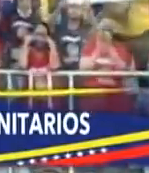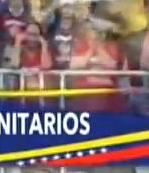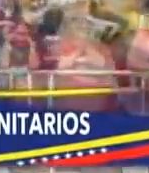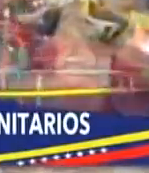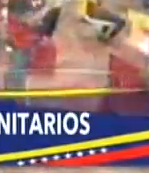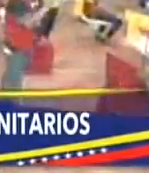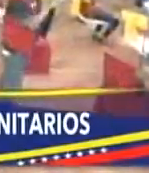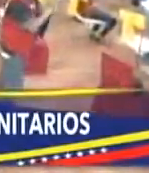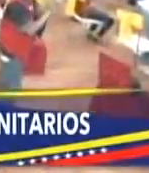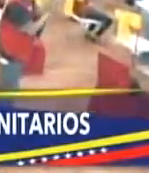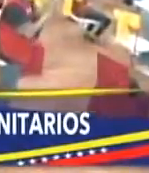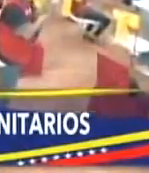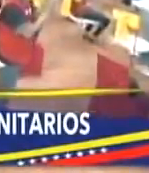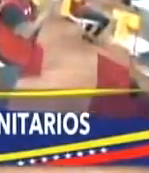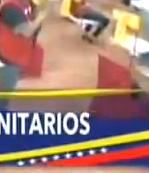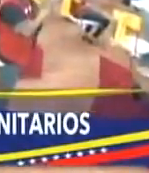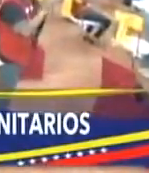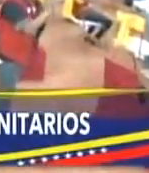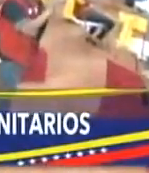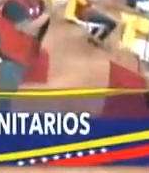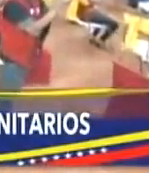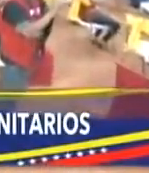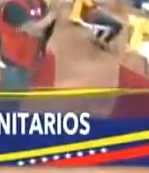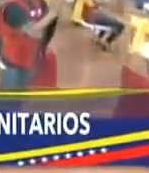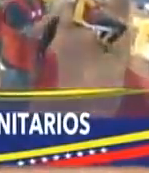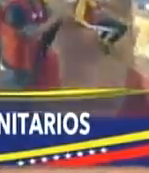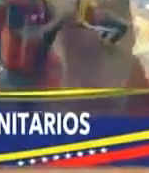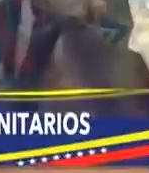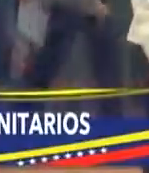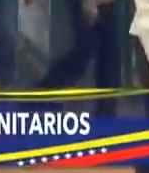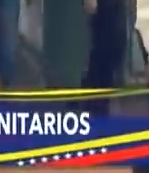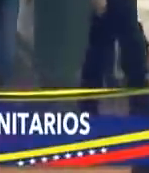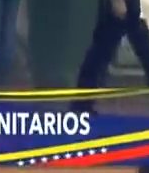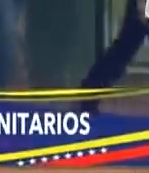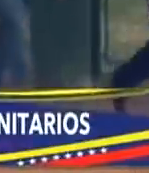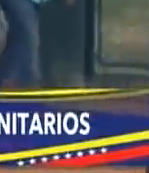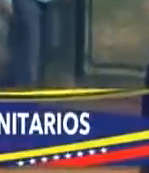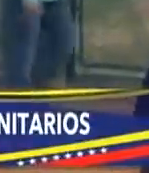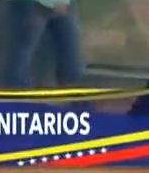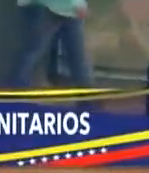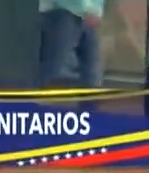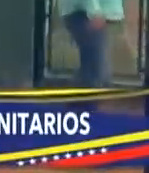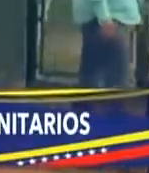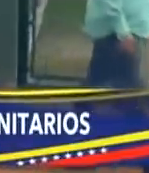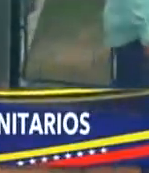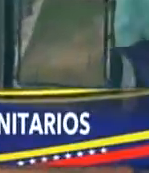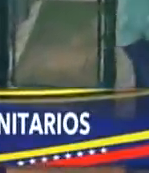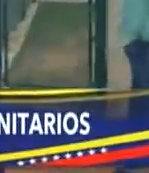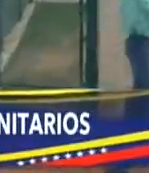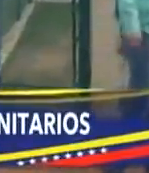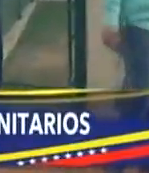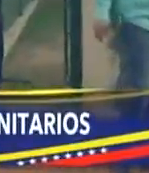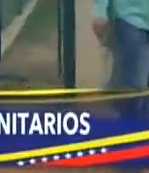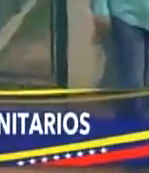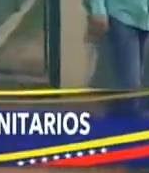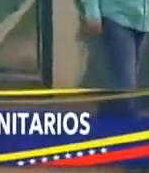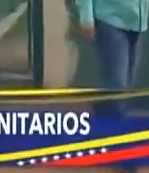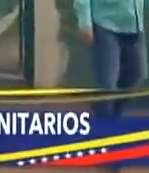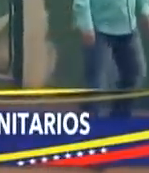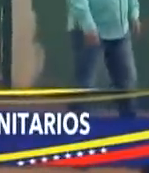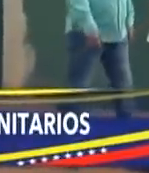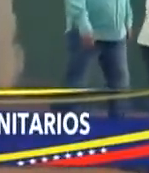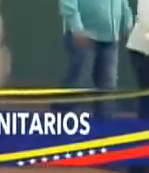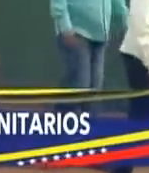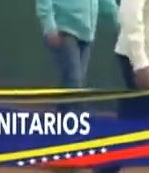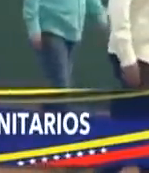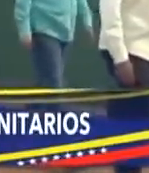económica, para dar ese salto cualitativo que viene entonces a dar estos gobiernos comunitarios.